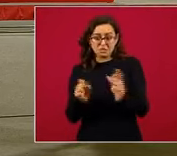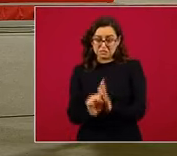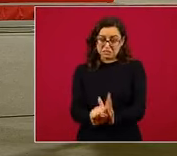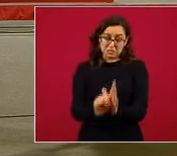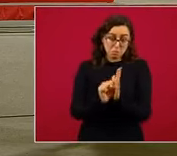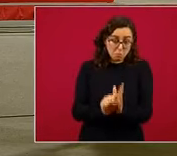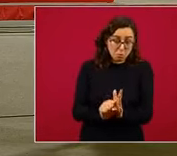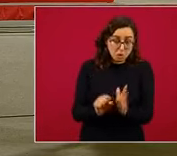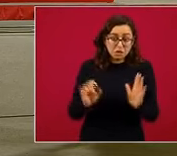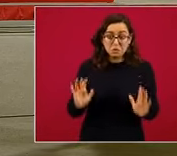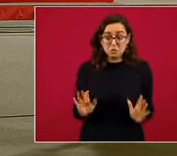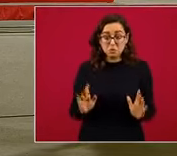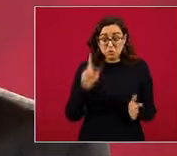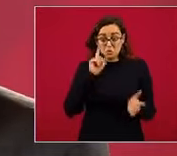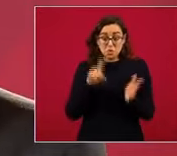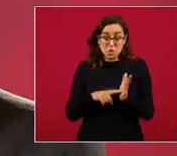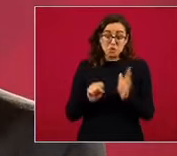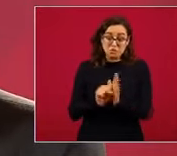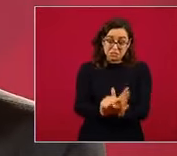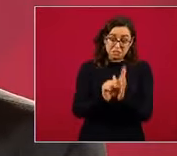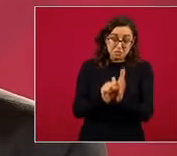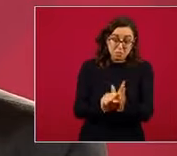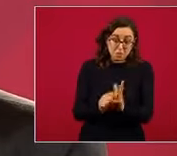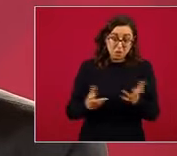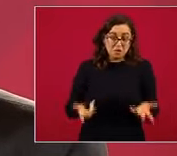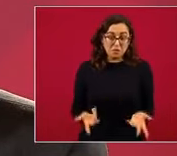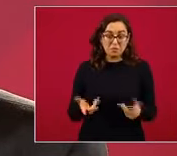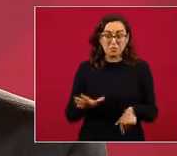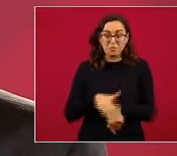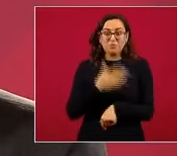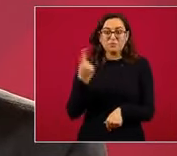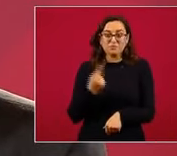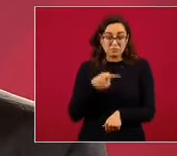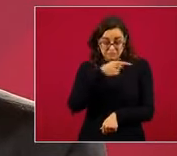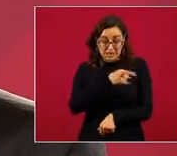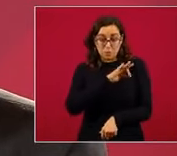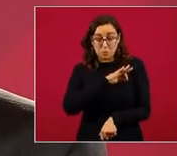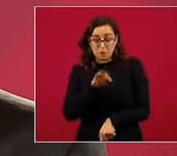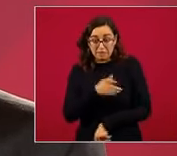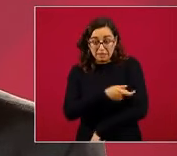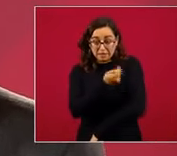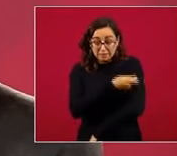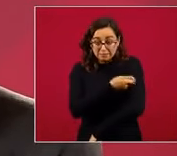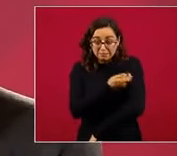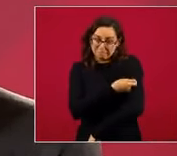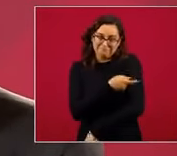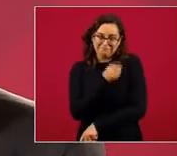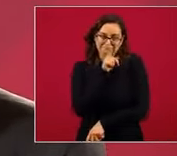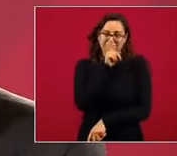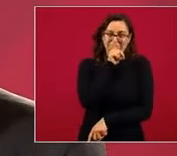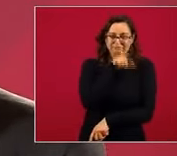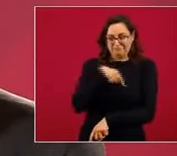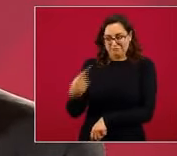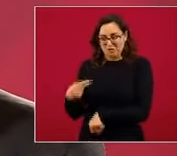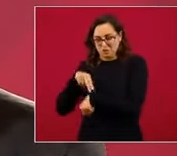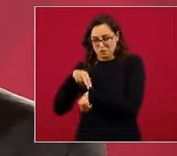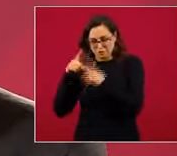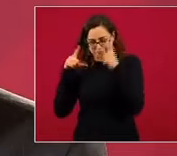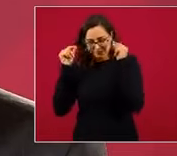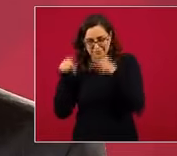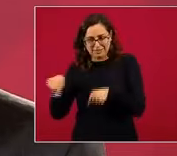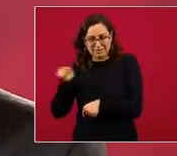a materialmente entregar las vacunas, porque esto se hace por parte de personal especializado en salud, pues siempre es muy bienvenido.